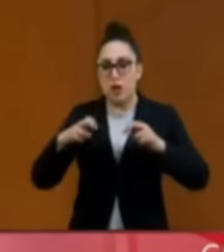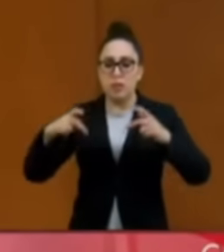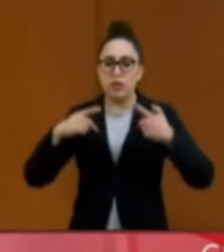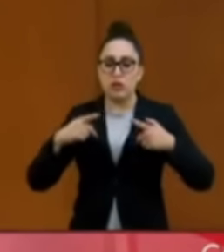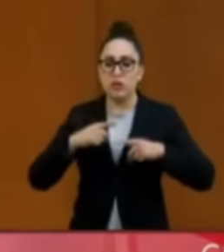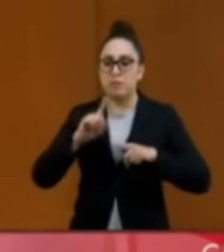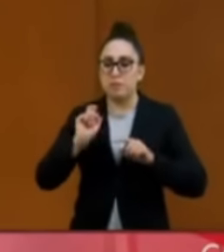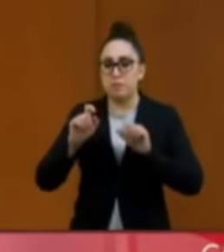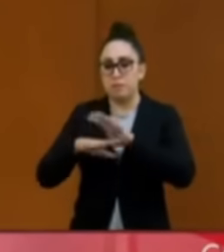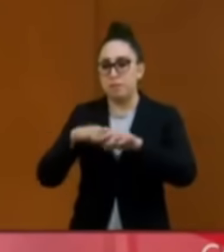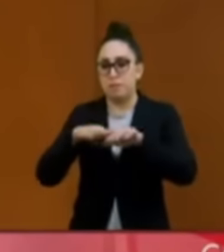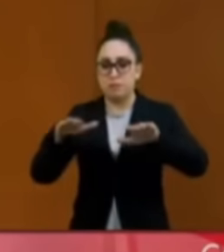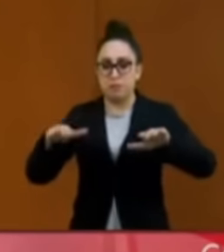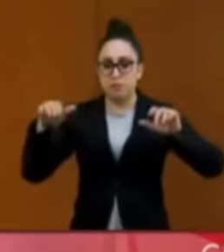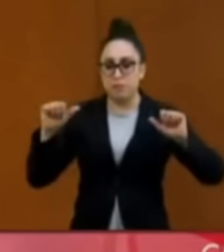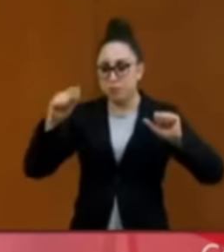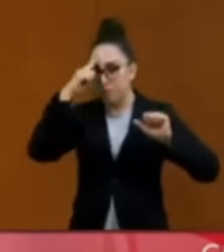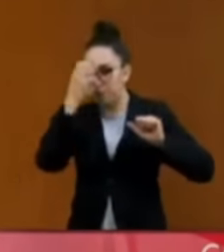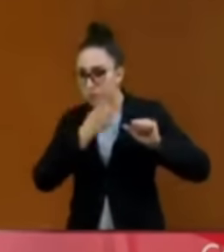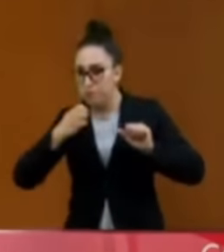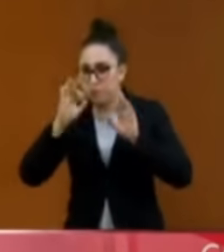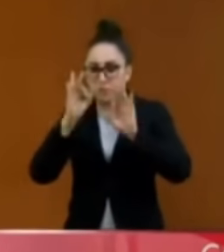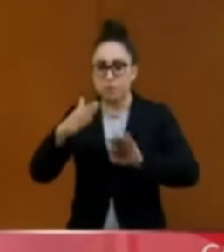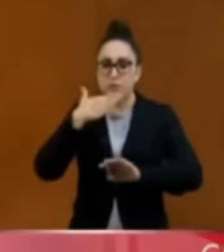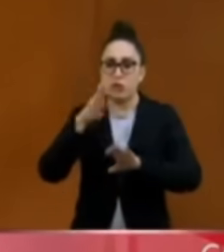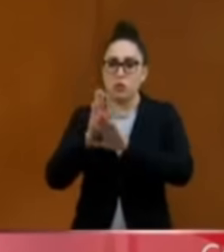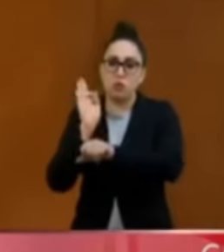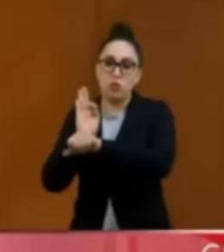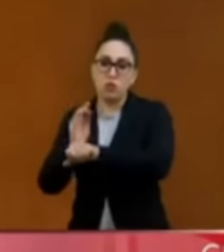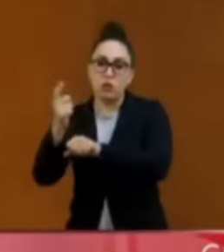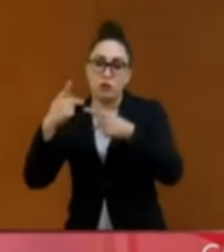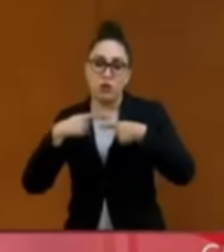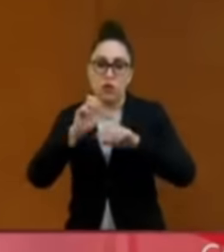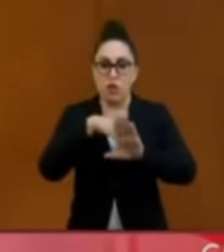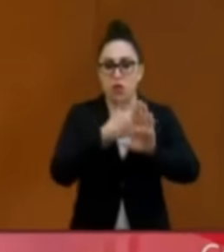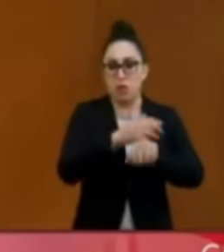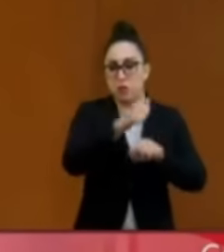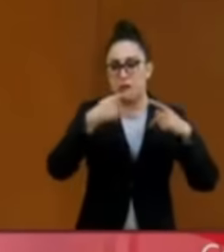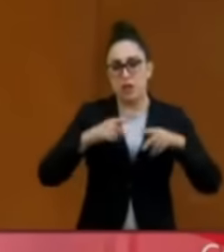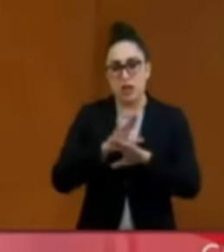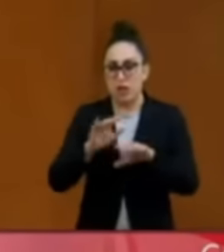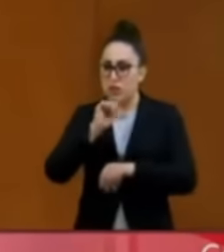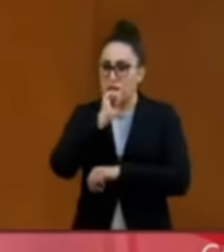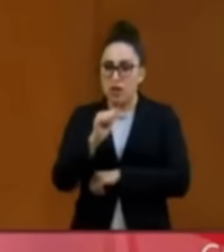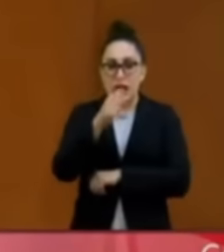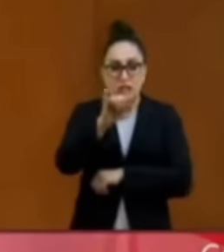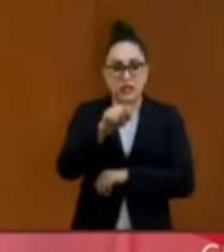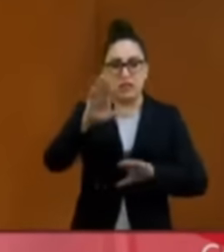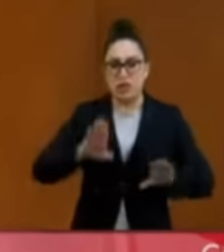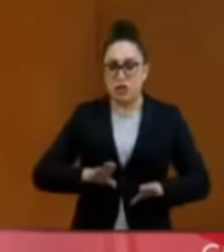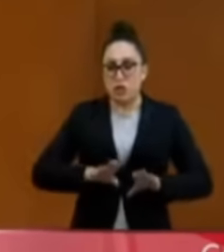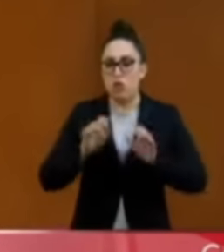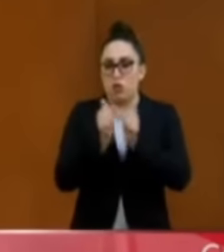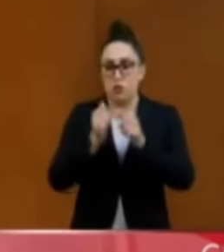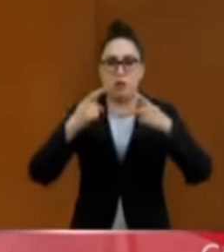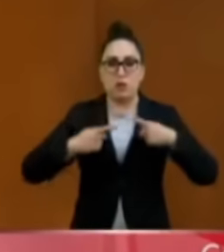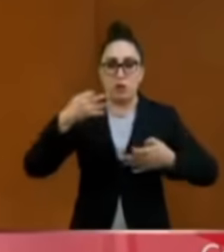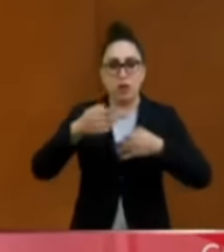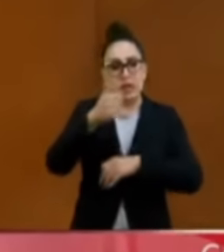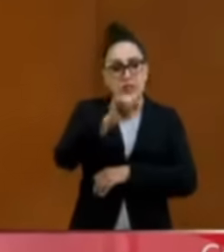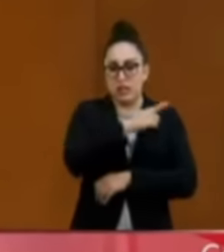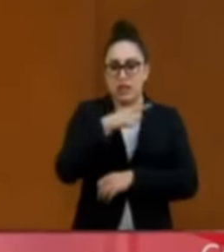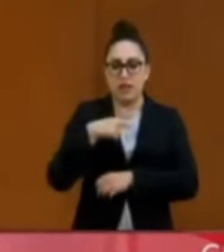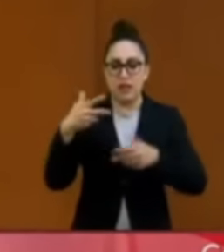de los jueces. Esto lo sabemos bien quienes hemos ejercido justamente como juzgadores. Y es un tópico